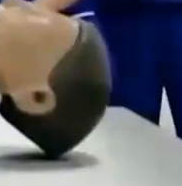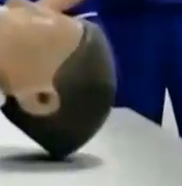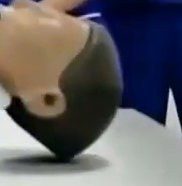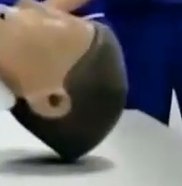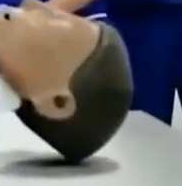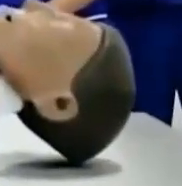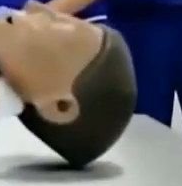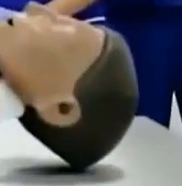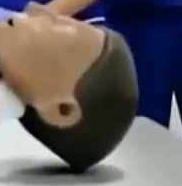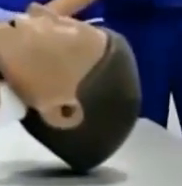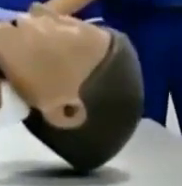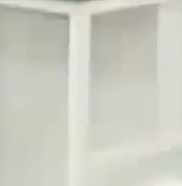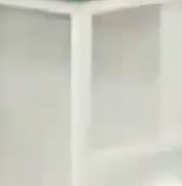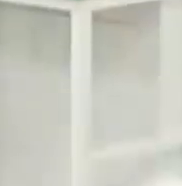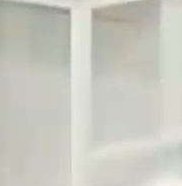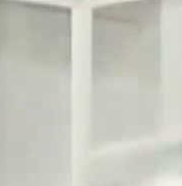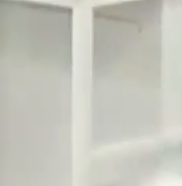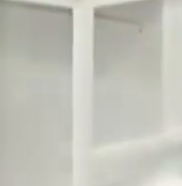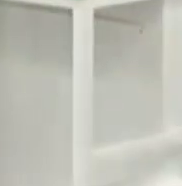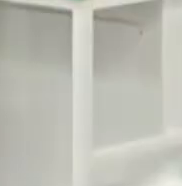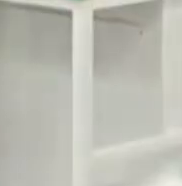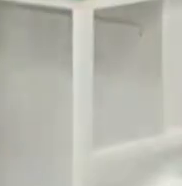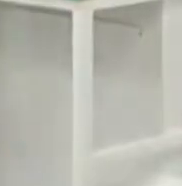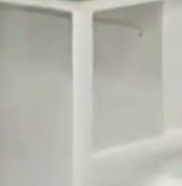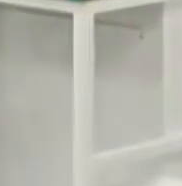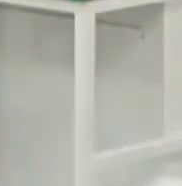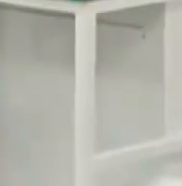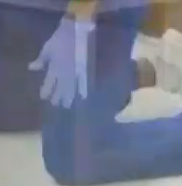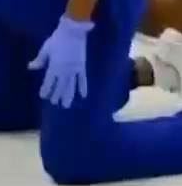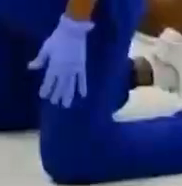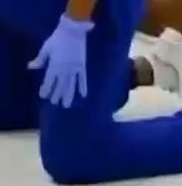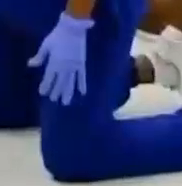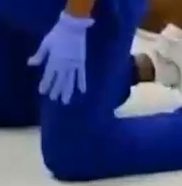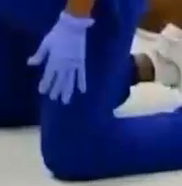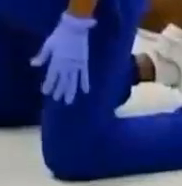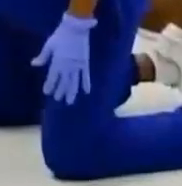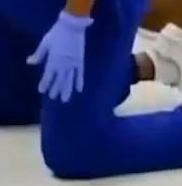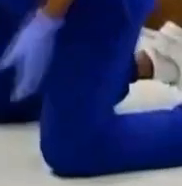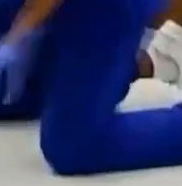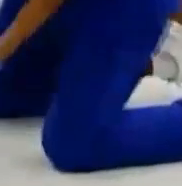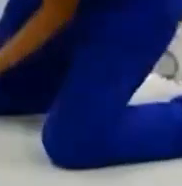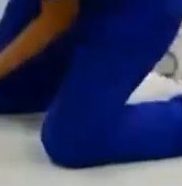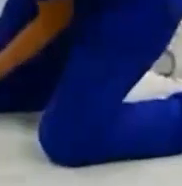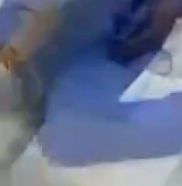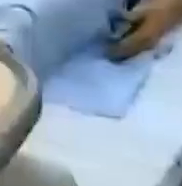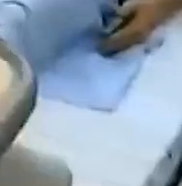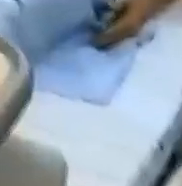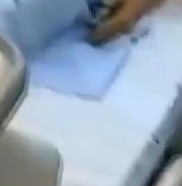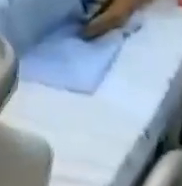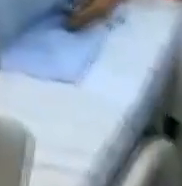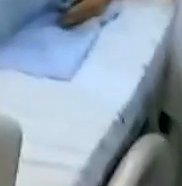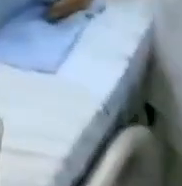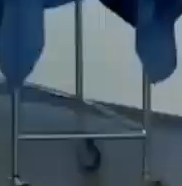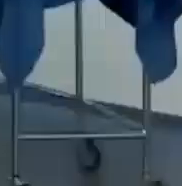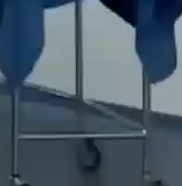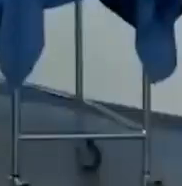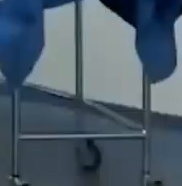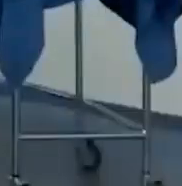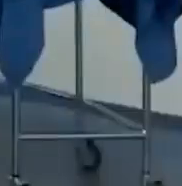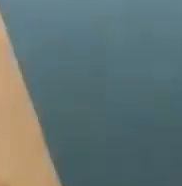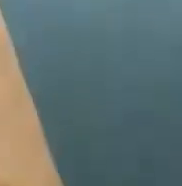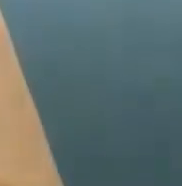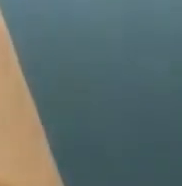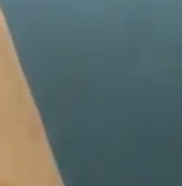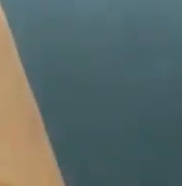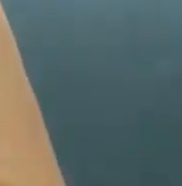habido un incremento en el fondo fijo que se destina a cada escuela Instituto facultad y dependencia también un incremento a los programas operativos